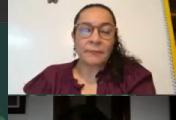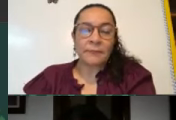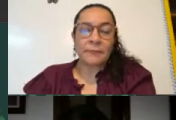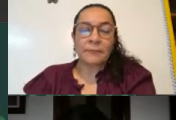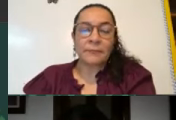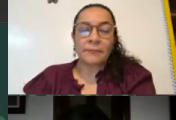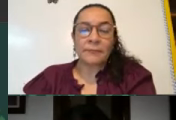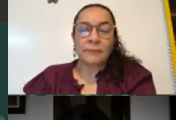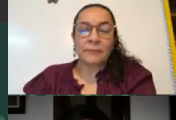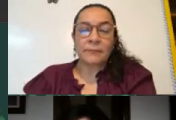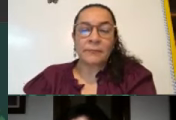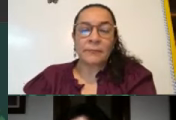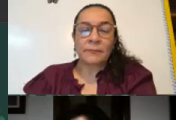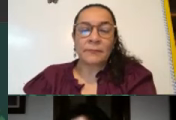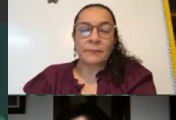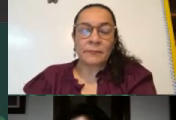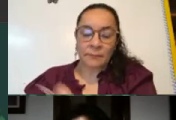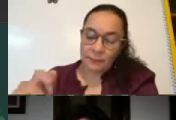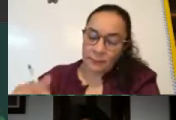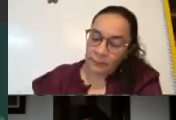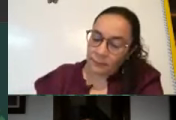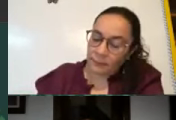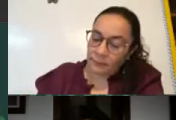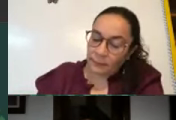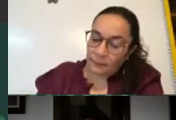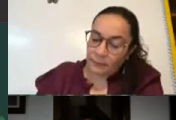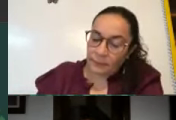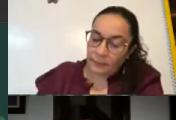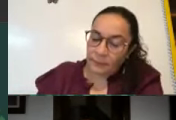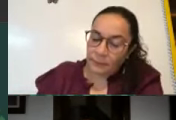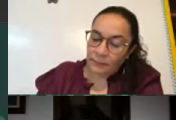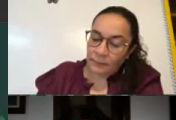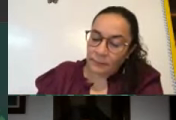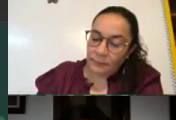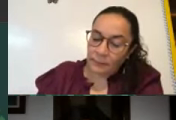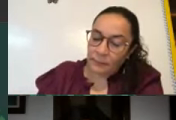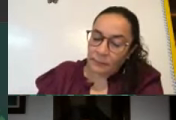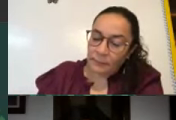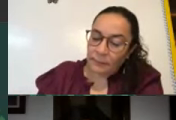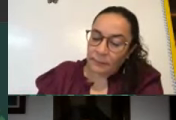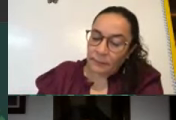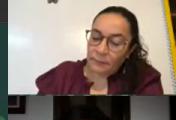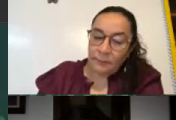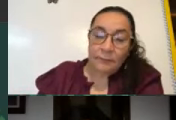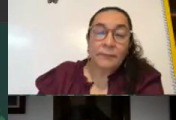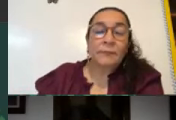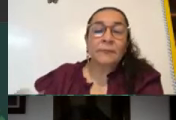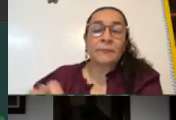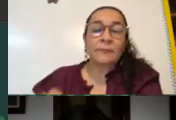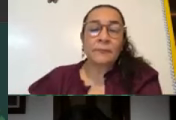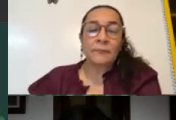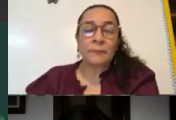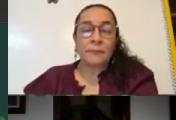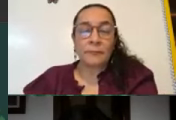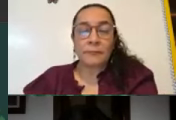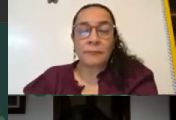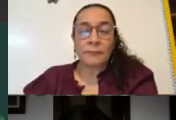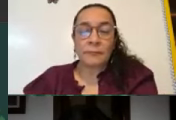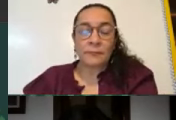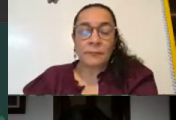de legalidad, entre otros, y de manera especial y dadas las circunstancias originadas